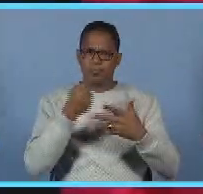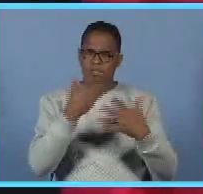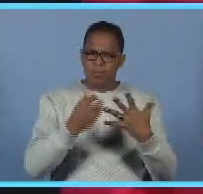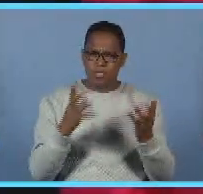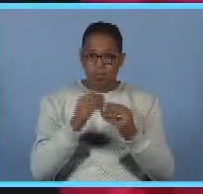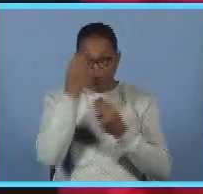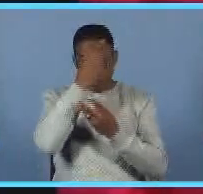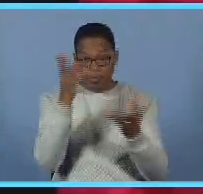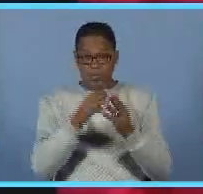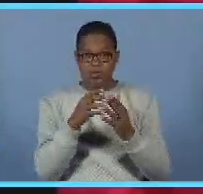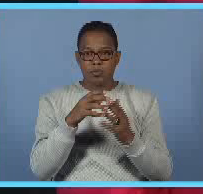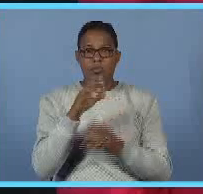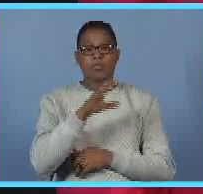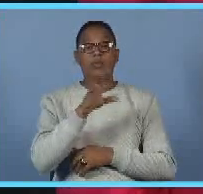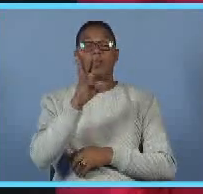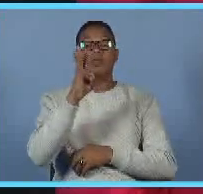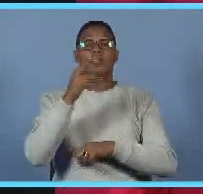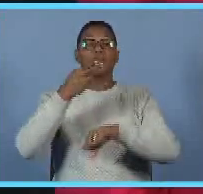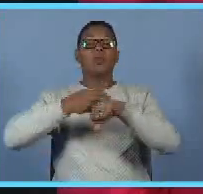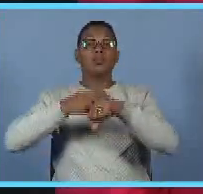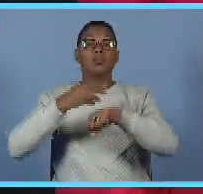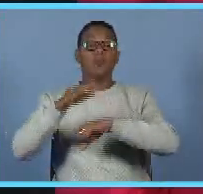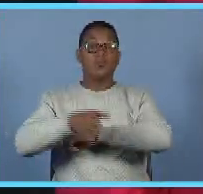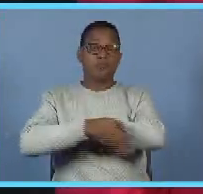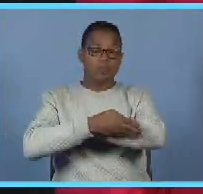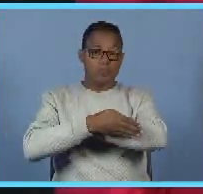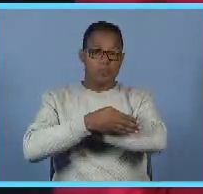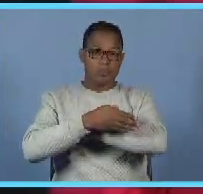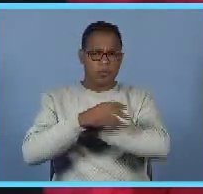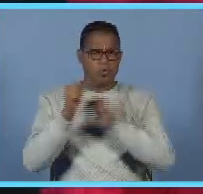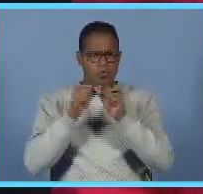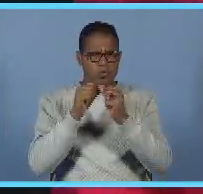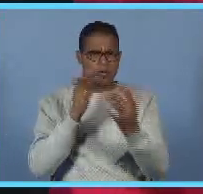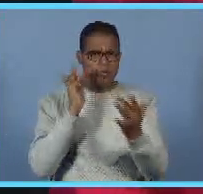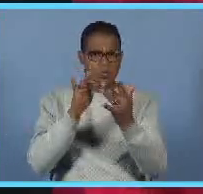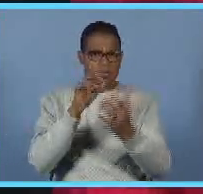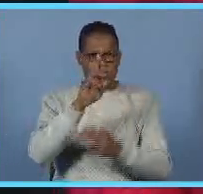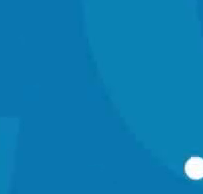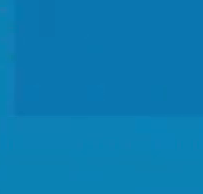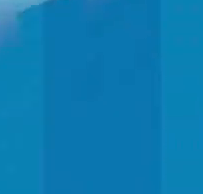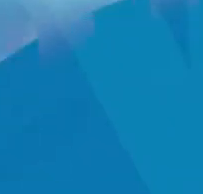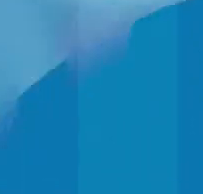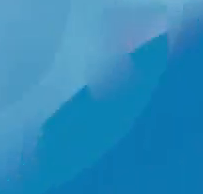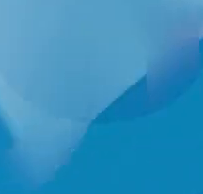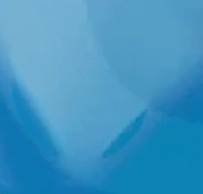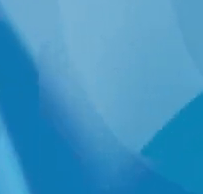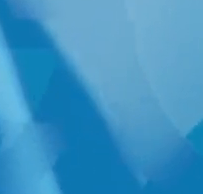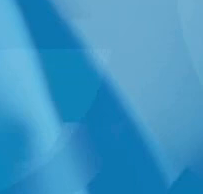y otras informaciones en nuestra emisión de las 6 de la tarde. Por supuesto, siga conectado con RTVD.